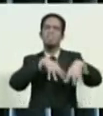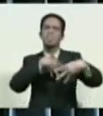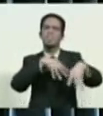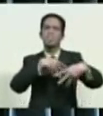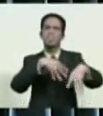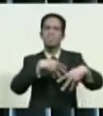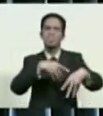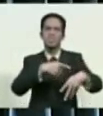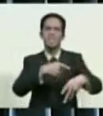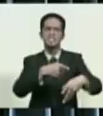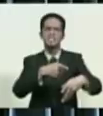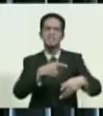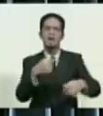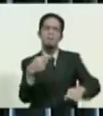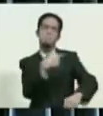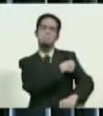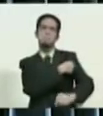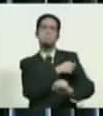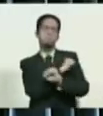que habrían sido asesinados.